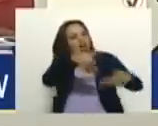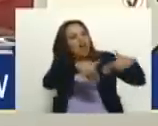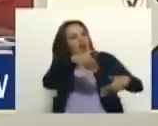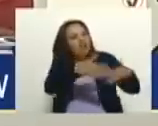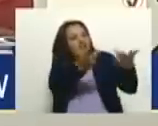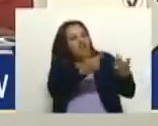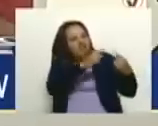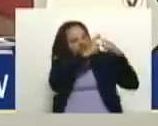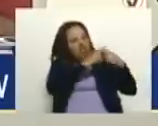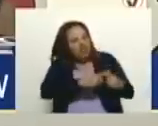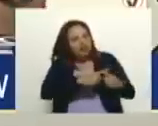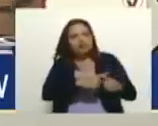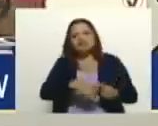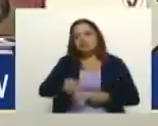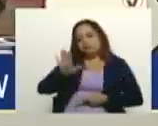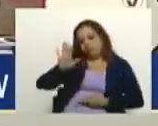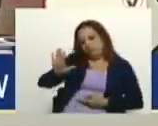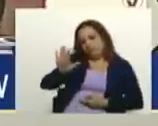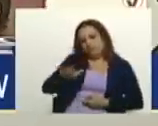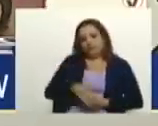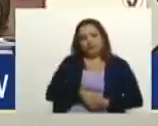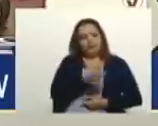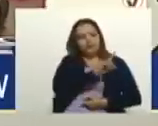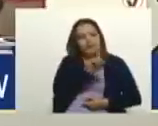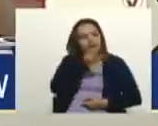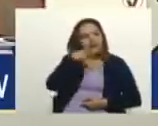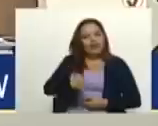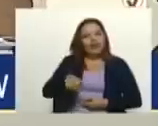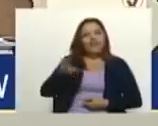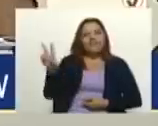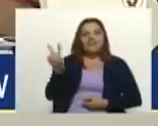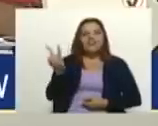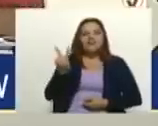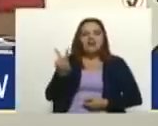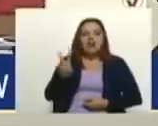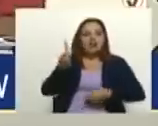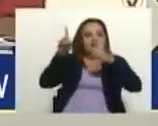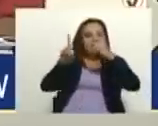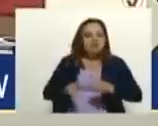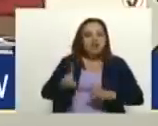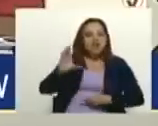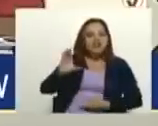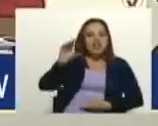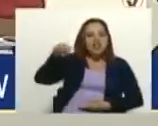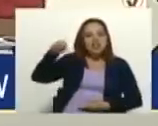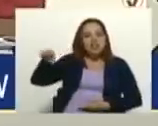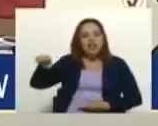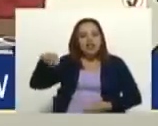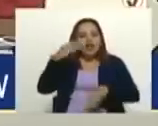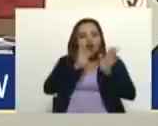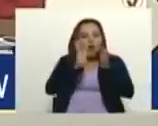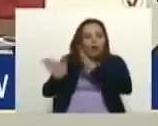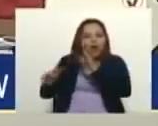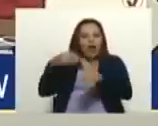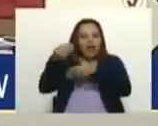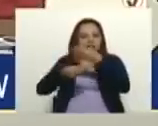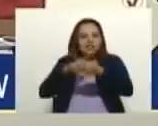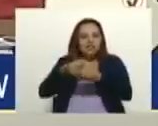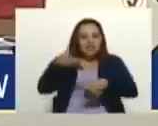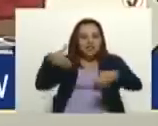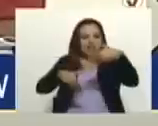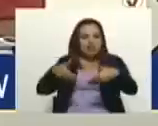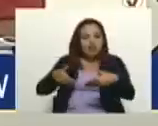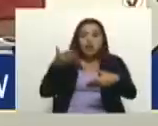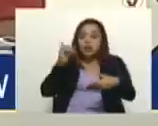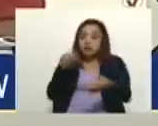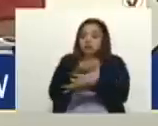No, bueno. CNE es el organismo aquí en Venezuela para hacer elecciones. Y funciona. Funciona,